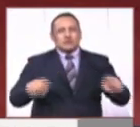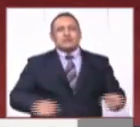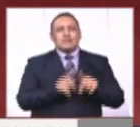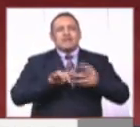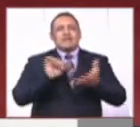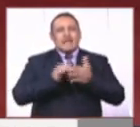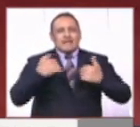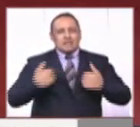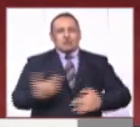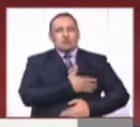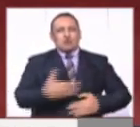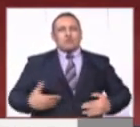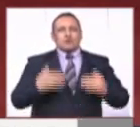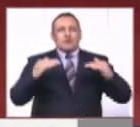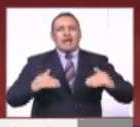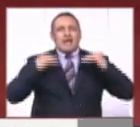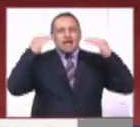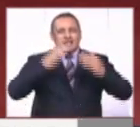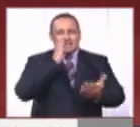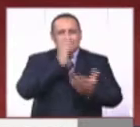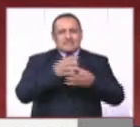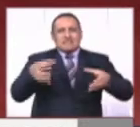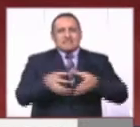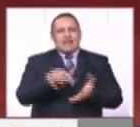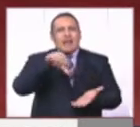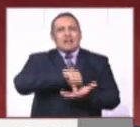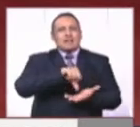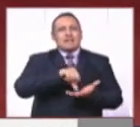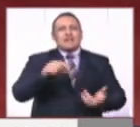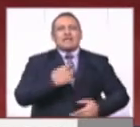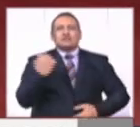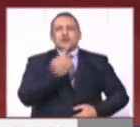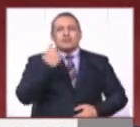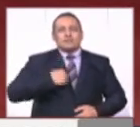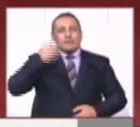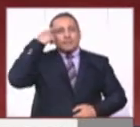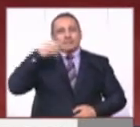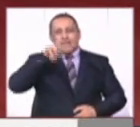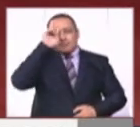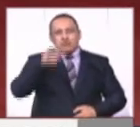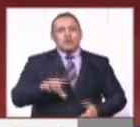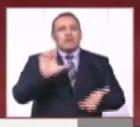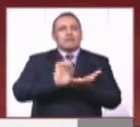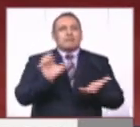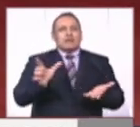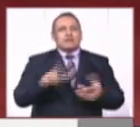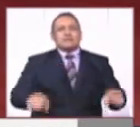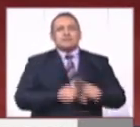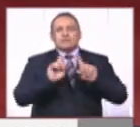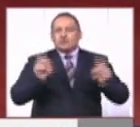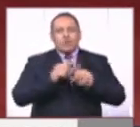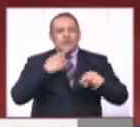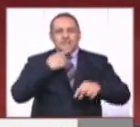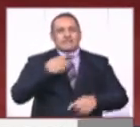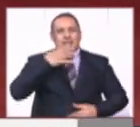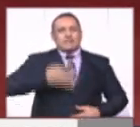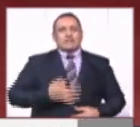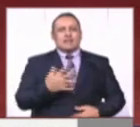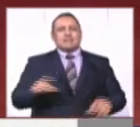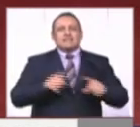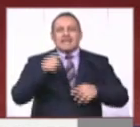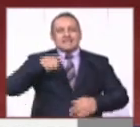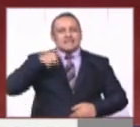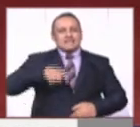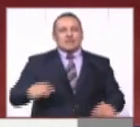tenemos un gobierno altamente centralista que solamente piensa que el Perú es lima y no es así la realidad